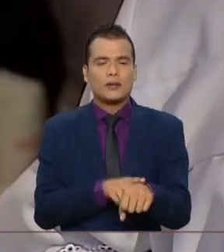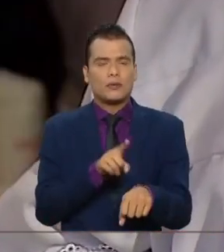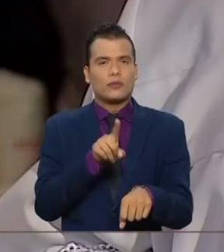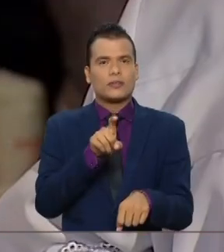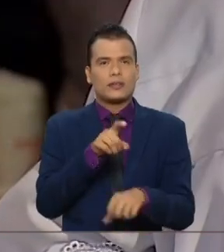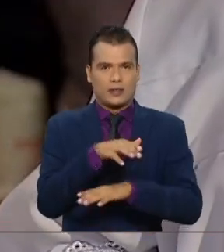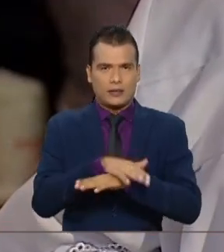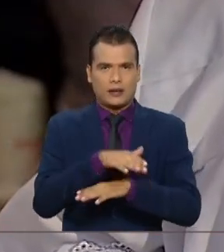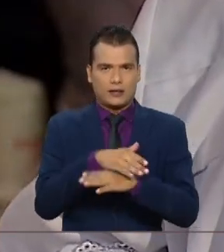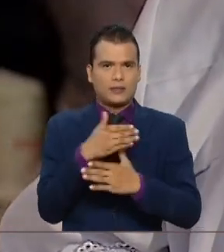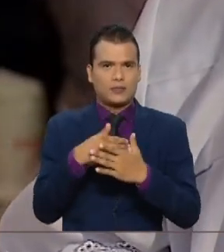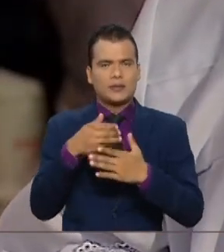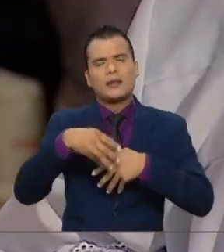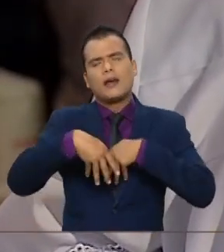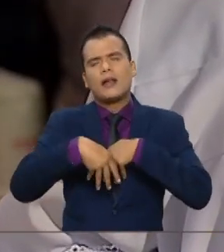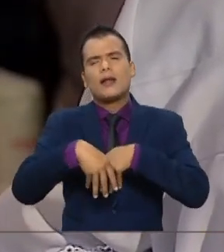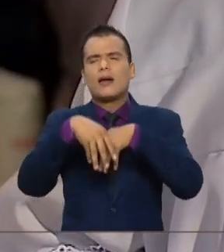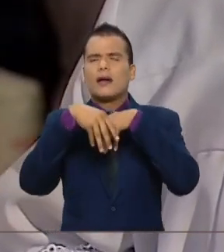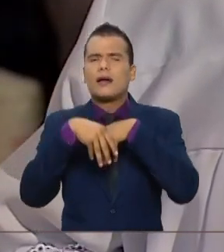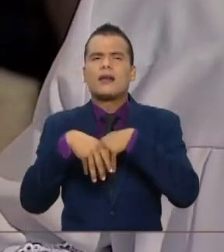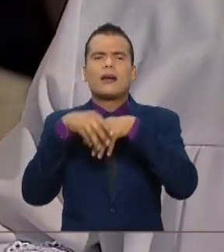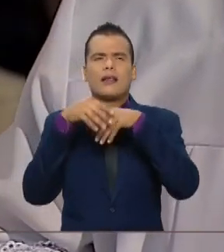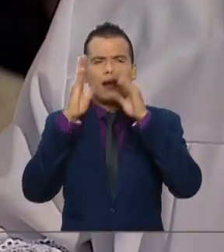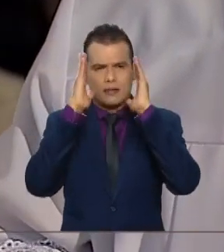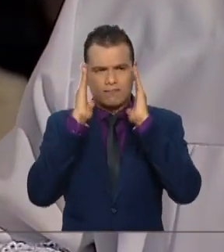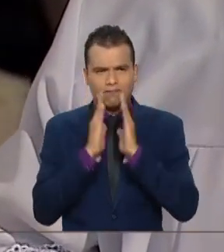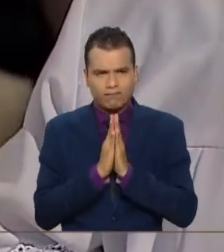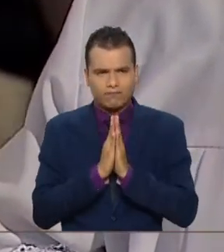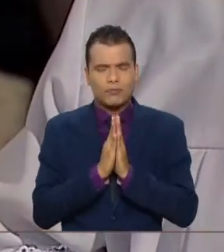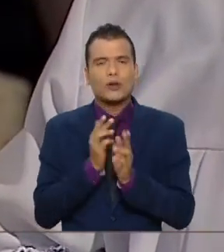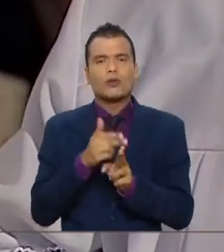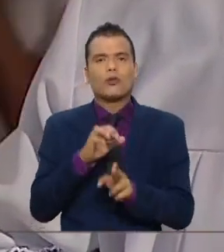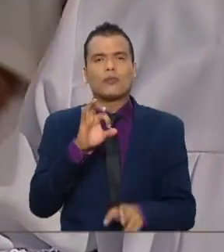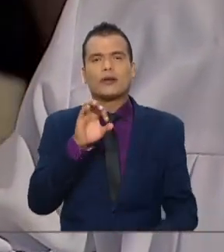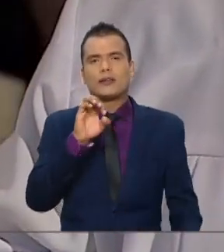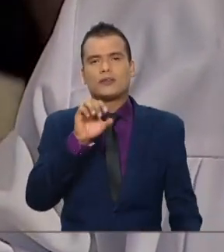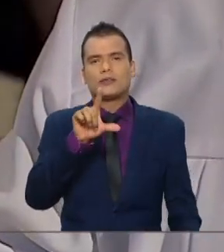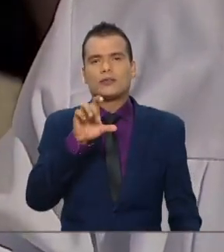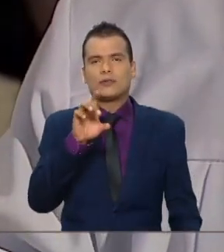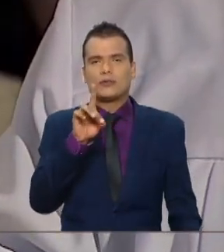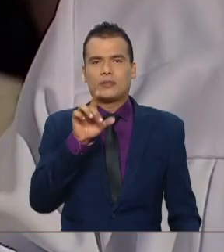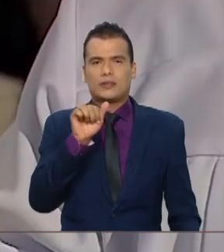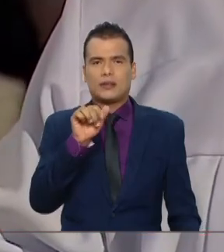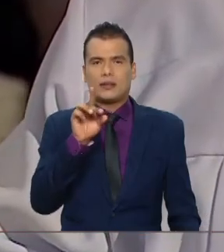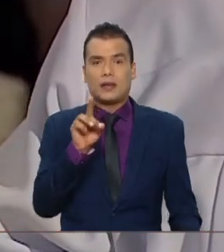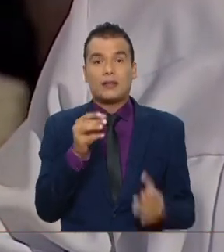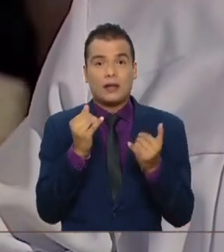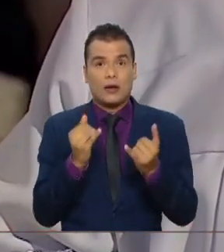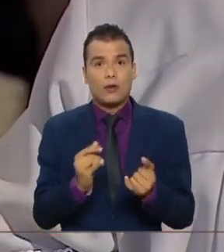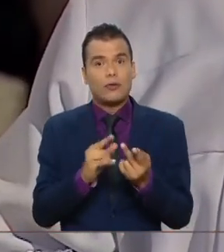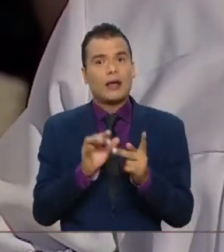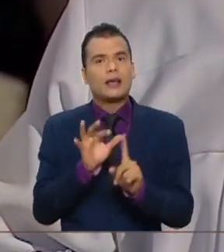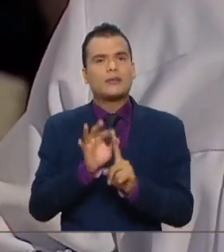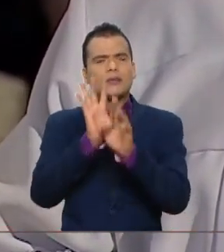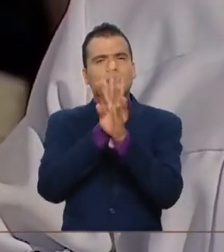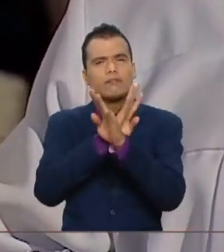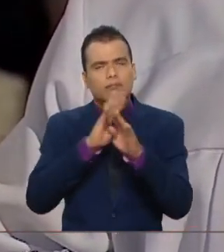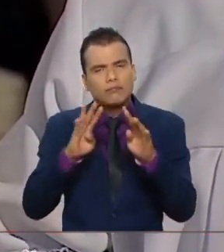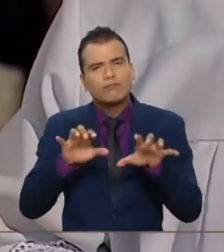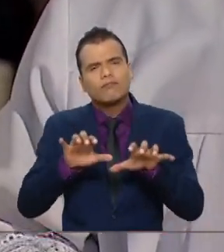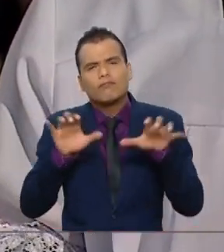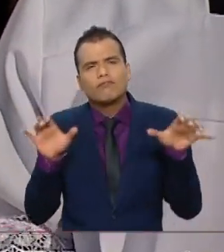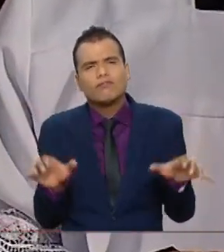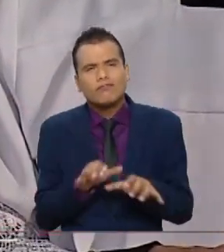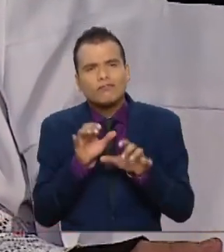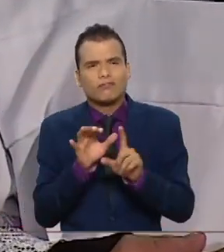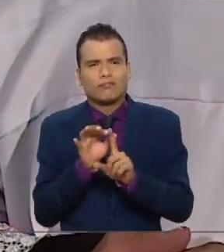Virgen de la Soledad y a esta hora se lleva a cabo la vigilia pascual con la bendición del fuego. Me acompaña en Telepacífico